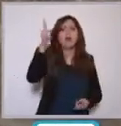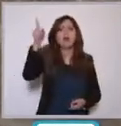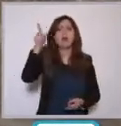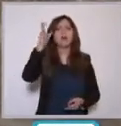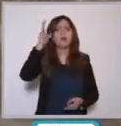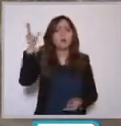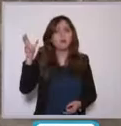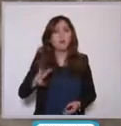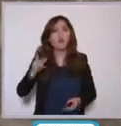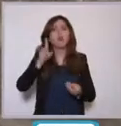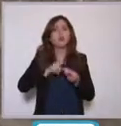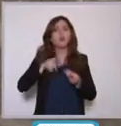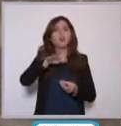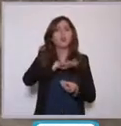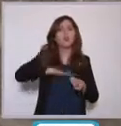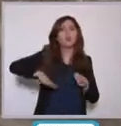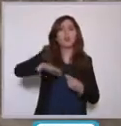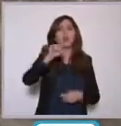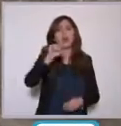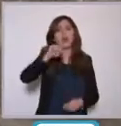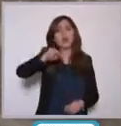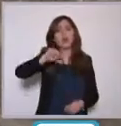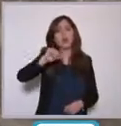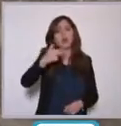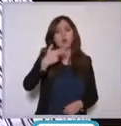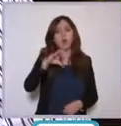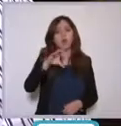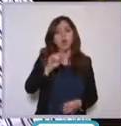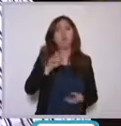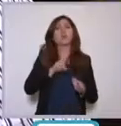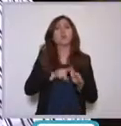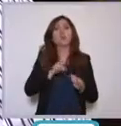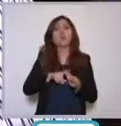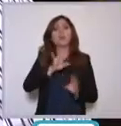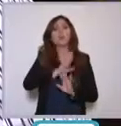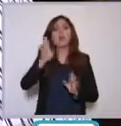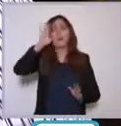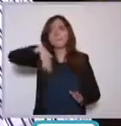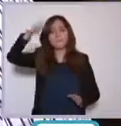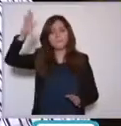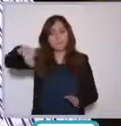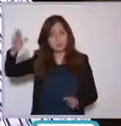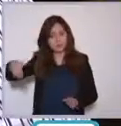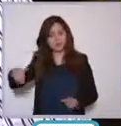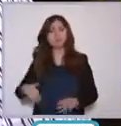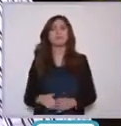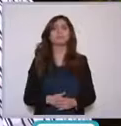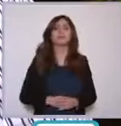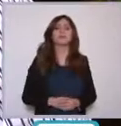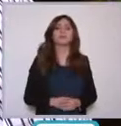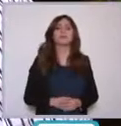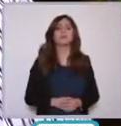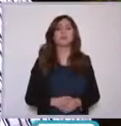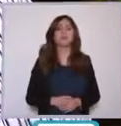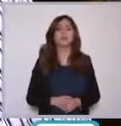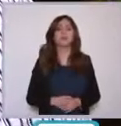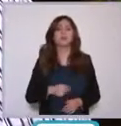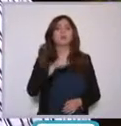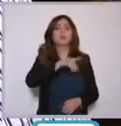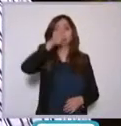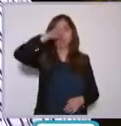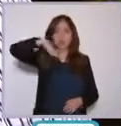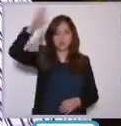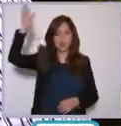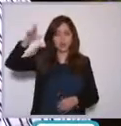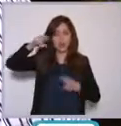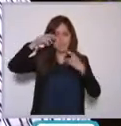Hidalgo, en la Colonia Anáhuac, se han estado ya pintando? Pues se pintó el mercado, incluso ese mercado